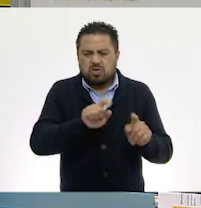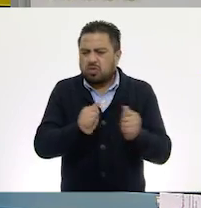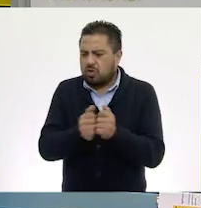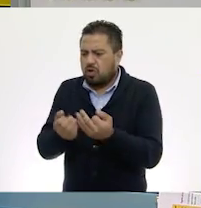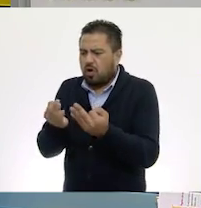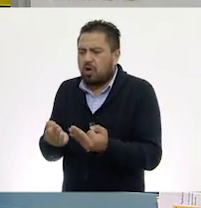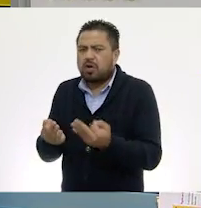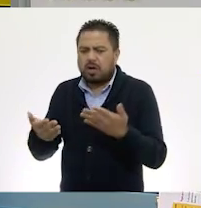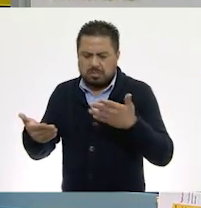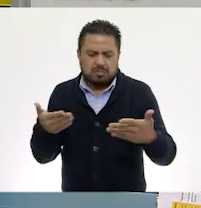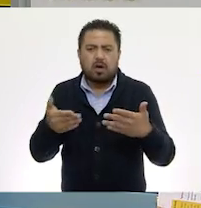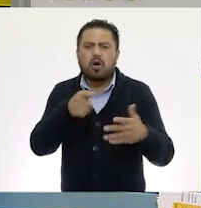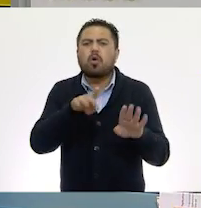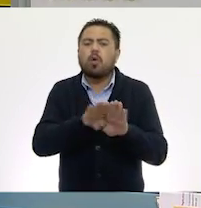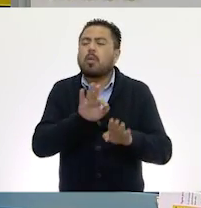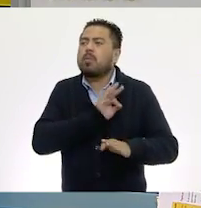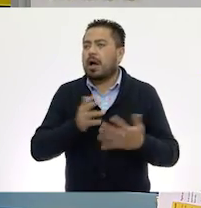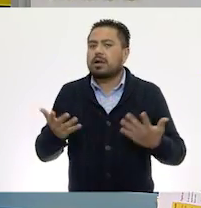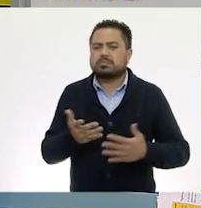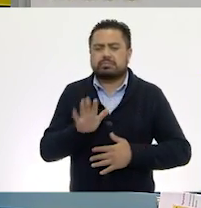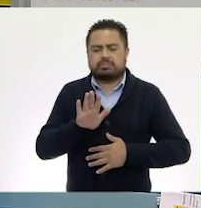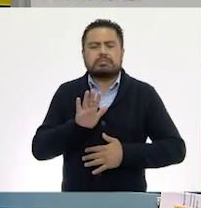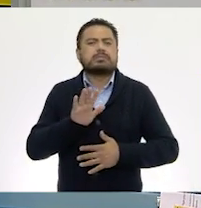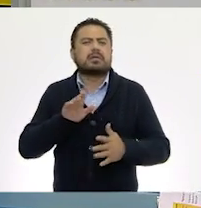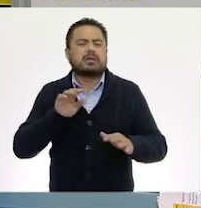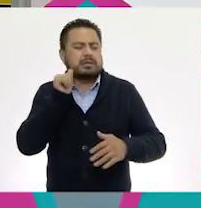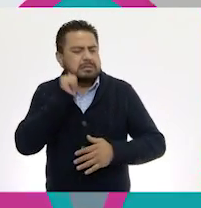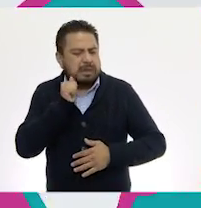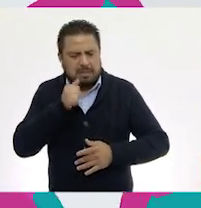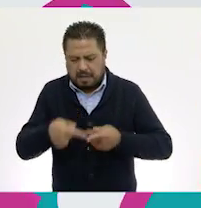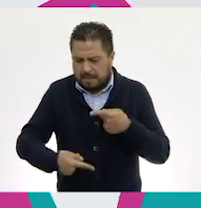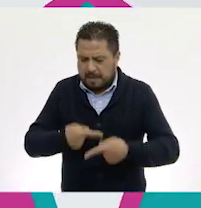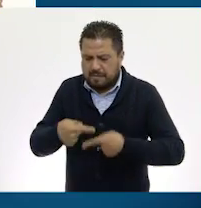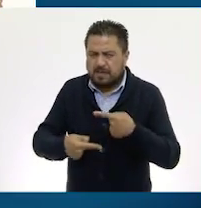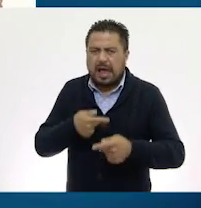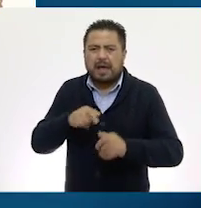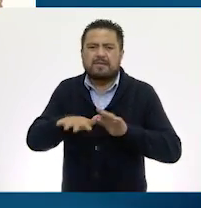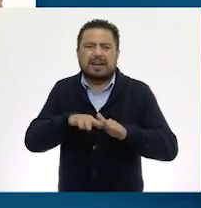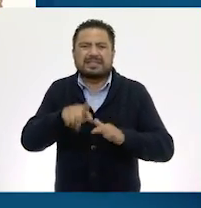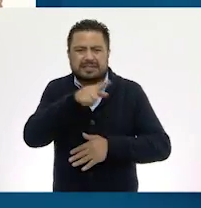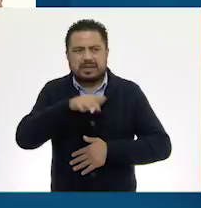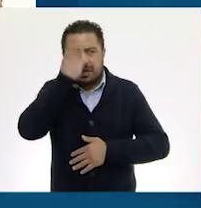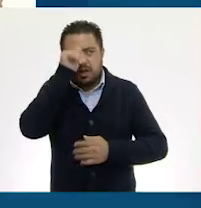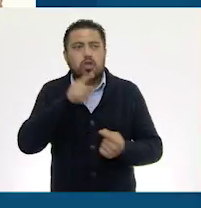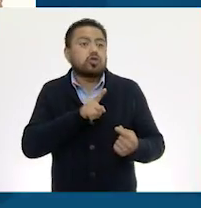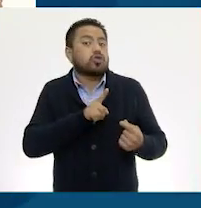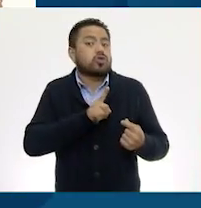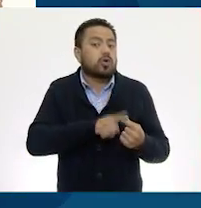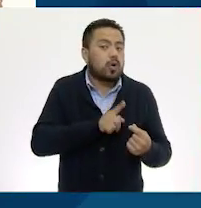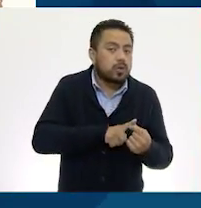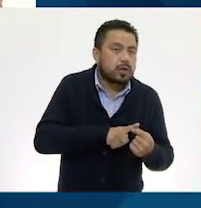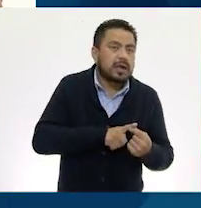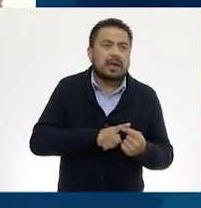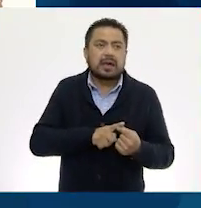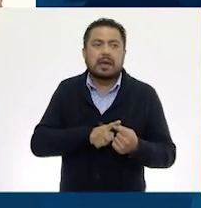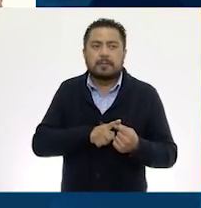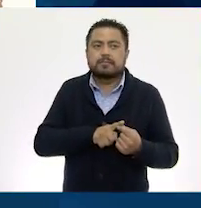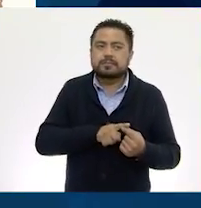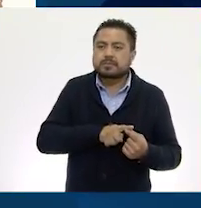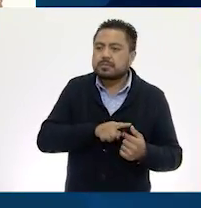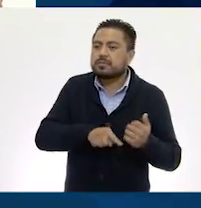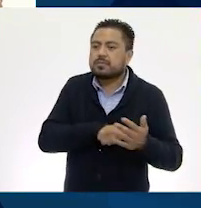lo podemos hacer? Muy simple. Vamos a hacernos las preguntas básicas. ¿Recuerdan? ¿Dónde?